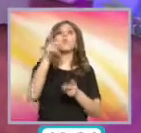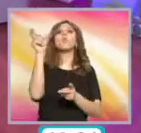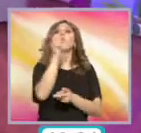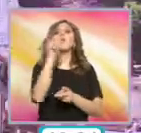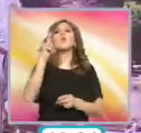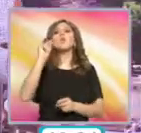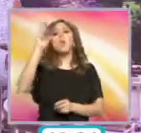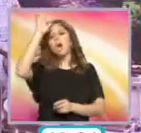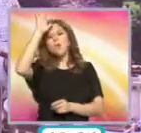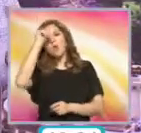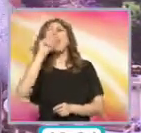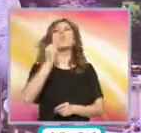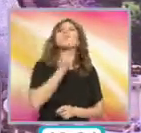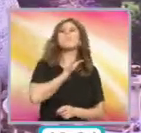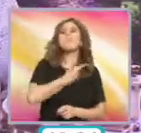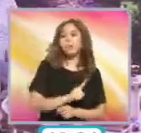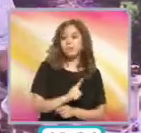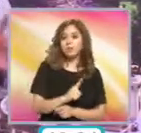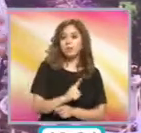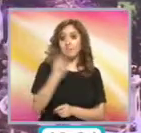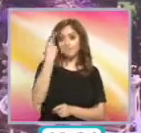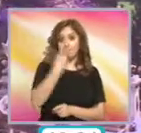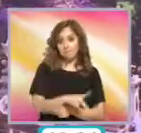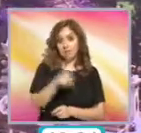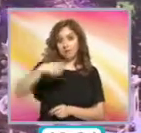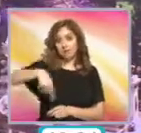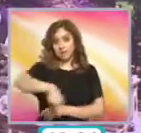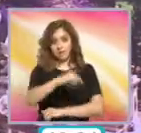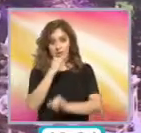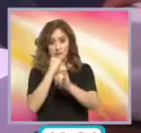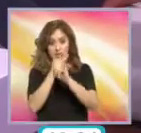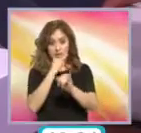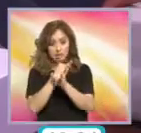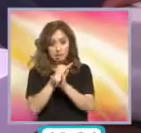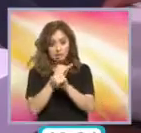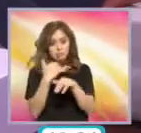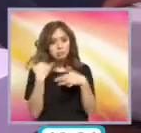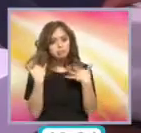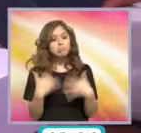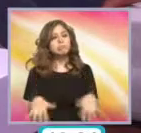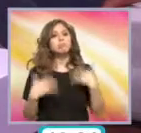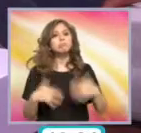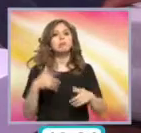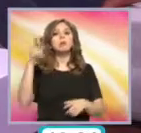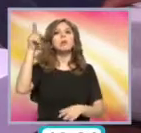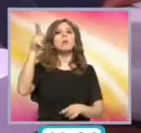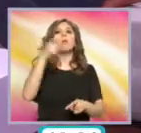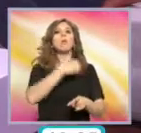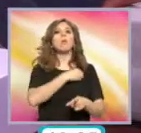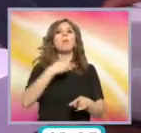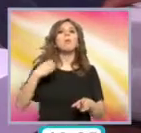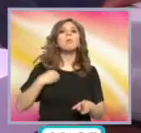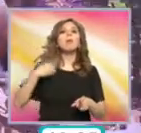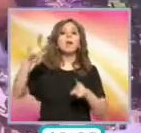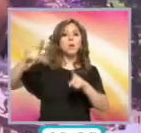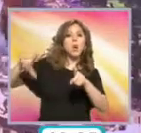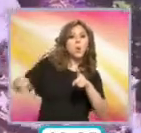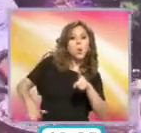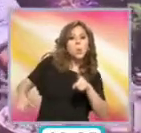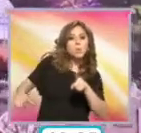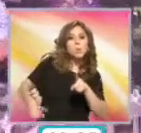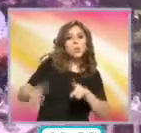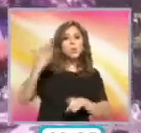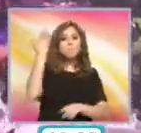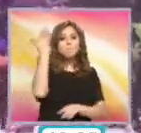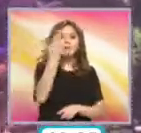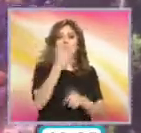lo interesante es que este medio, a diferencia de cualquier otro, obligó a los legisladores o a los gobiernos en general a escuchar